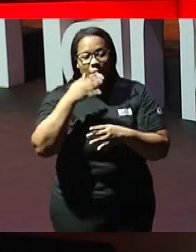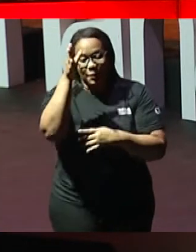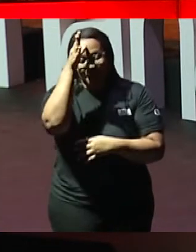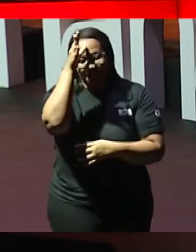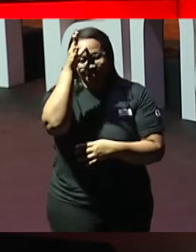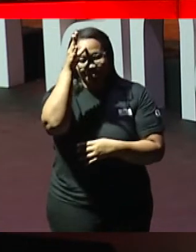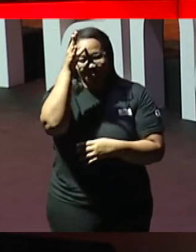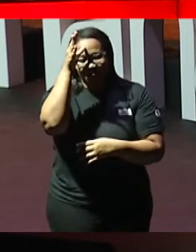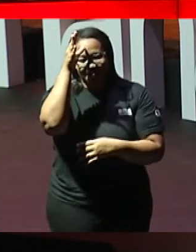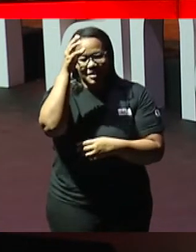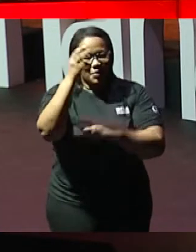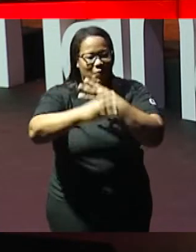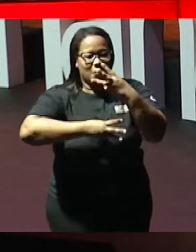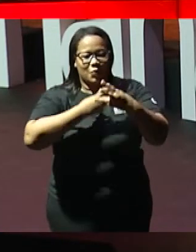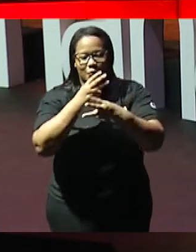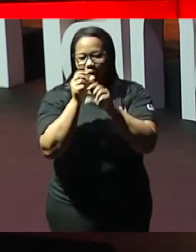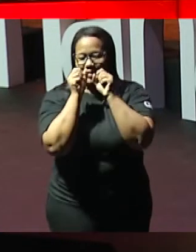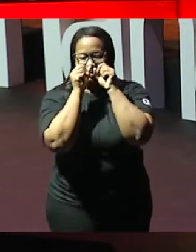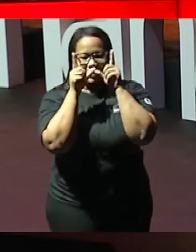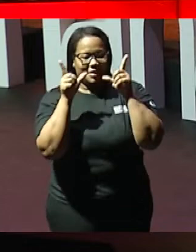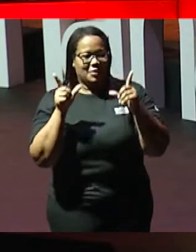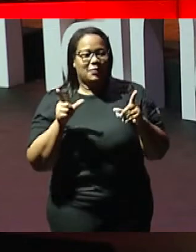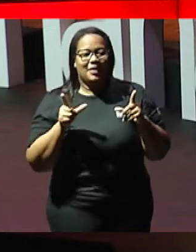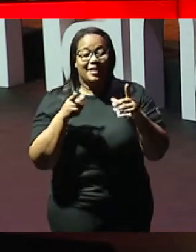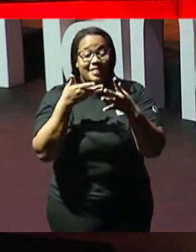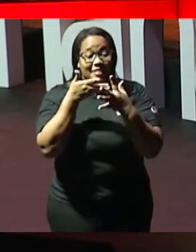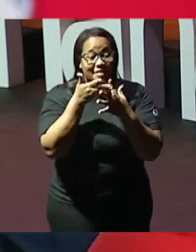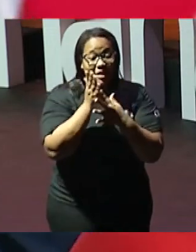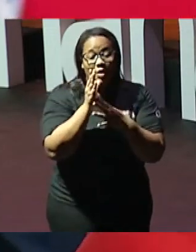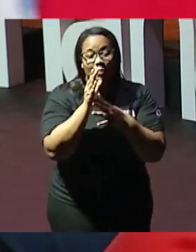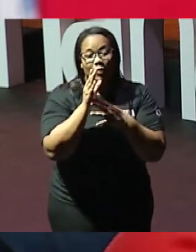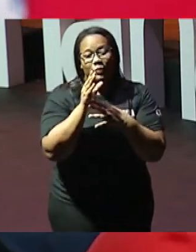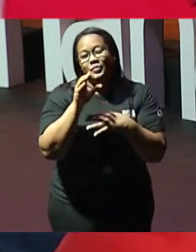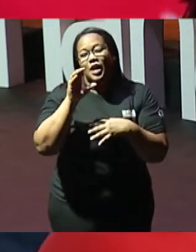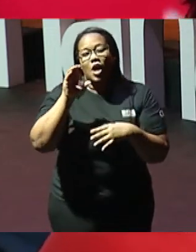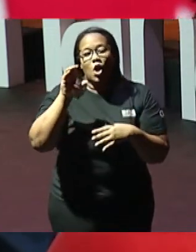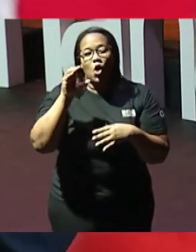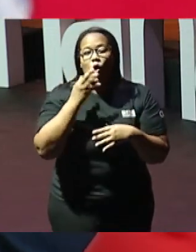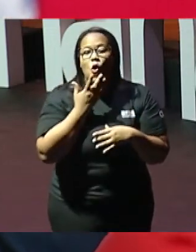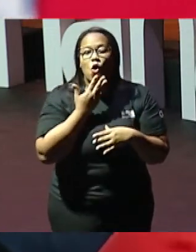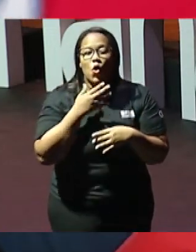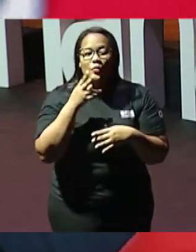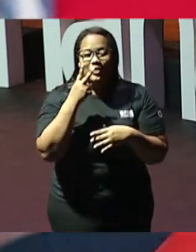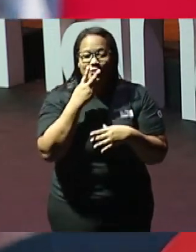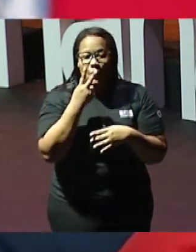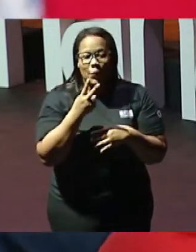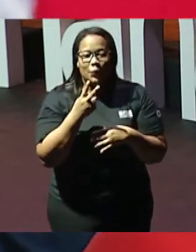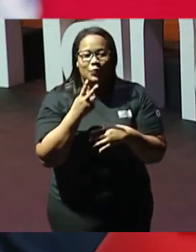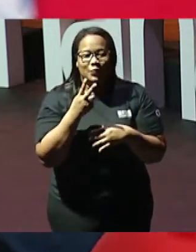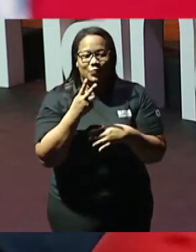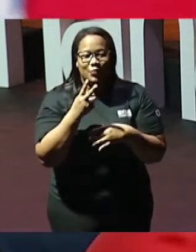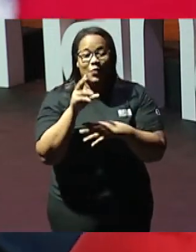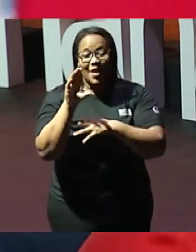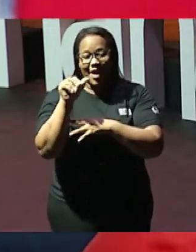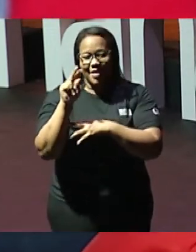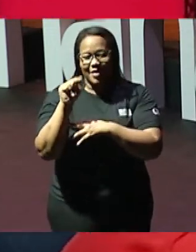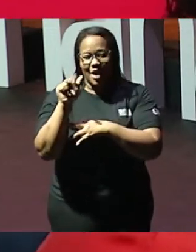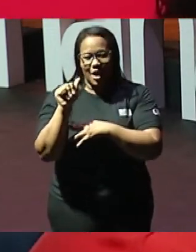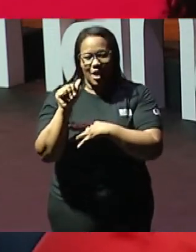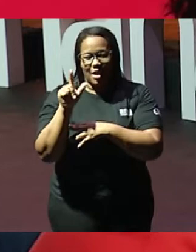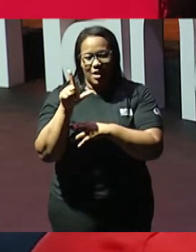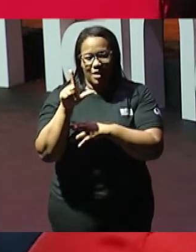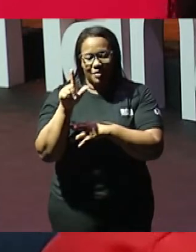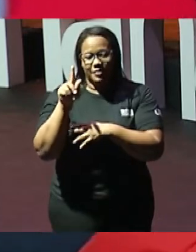fascinante porque entramos a color visión donde se hacía el sol del mediodía y